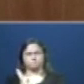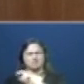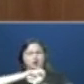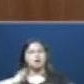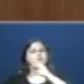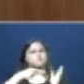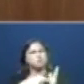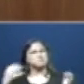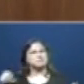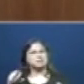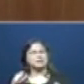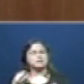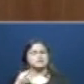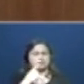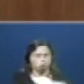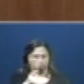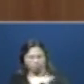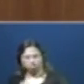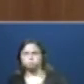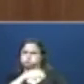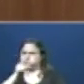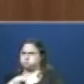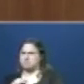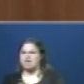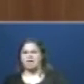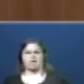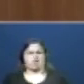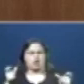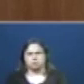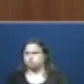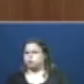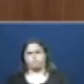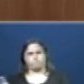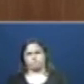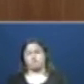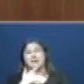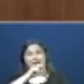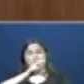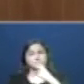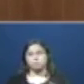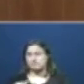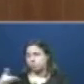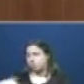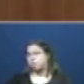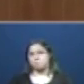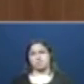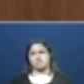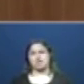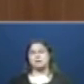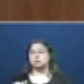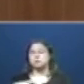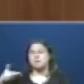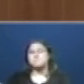reforma en la que se supriman duplicidades solapamientos y gastos necesarios una reforma que la sociedad nos está demandando y que debe